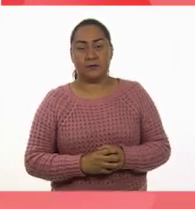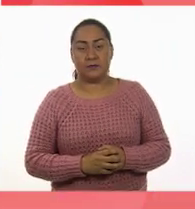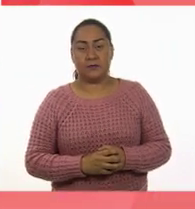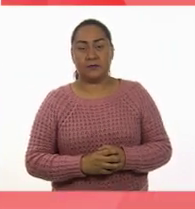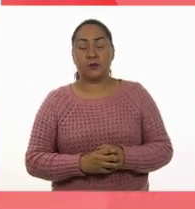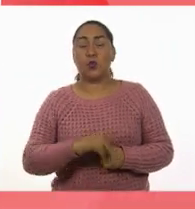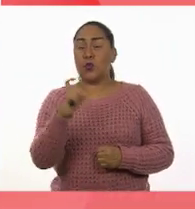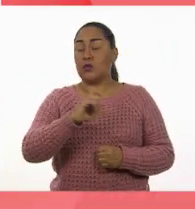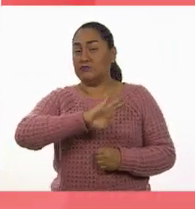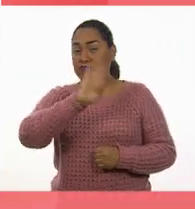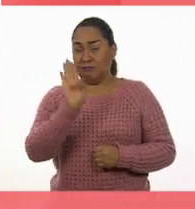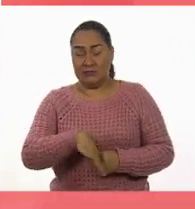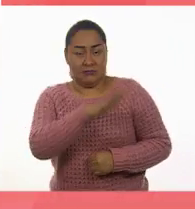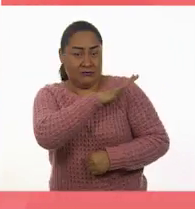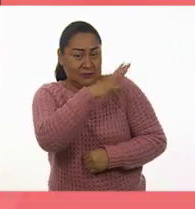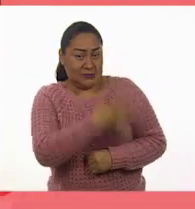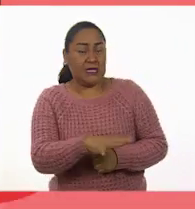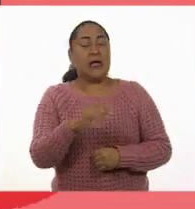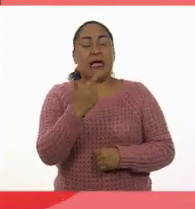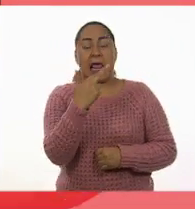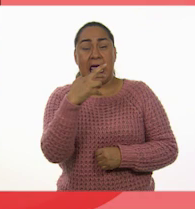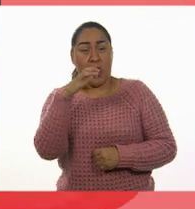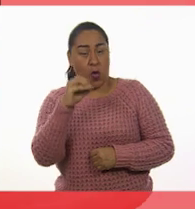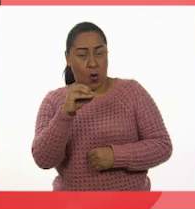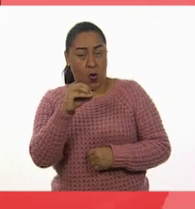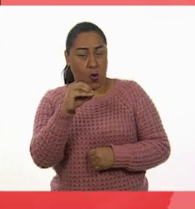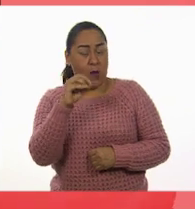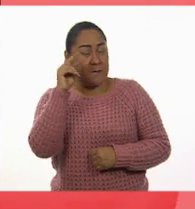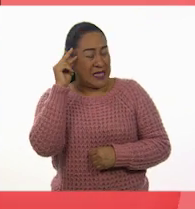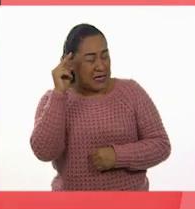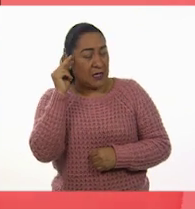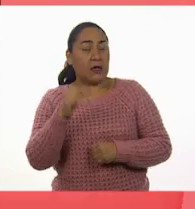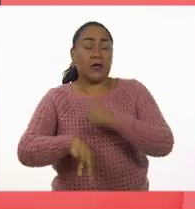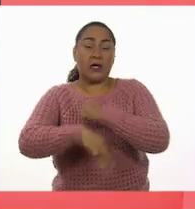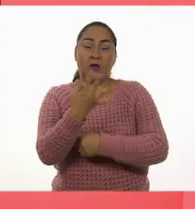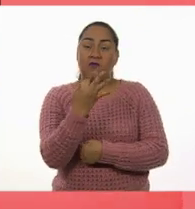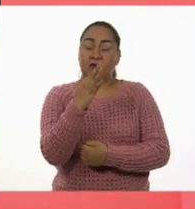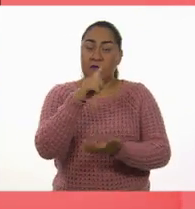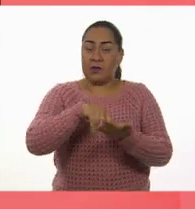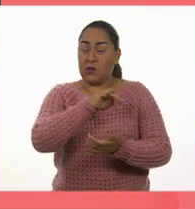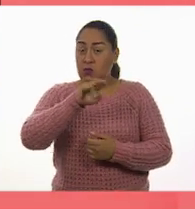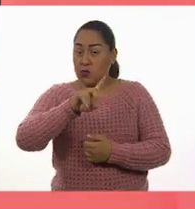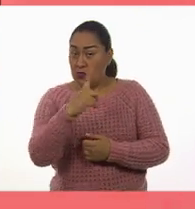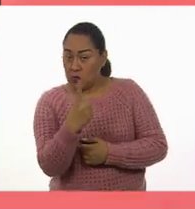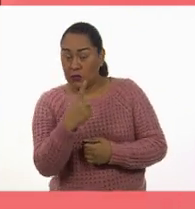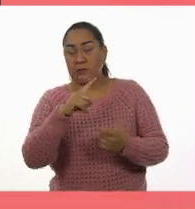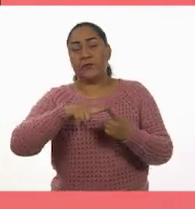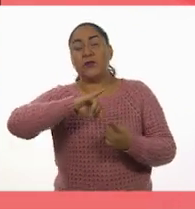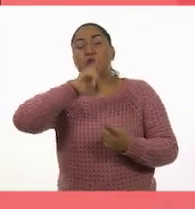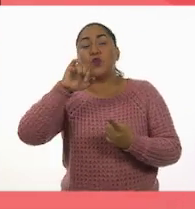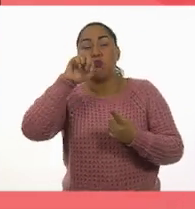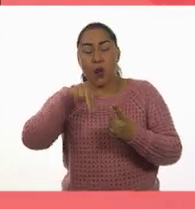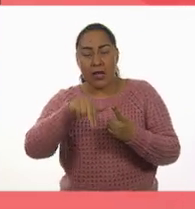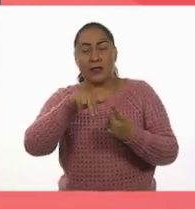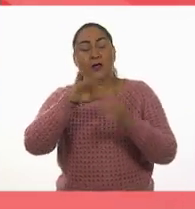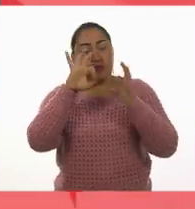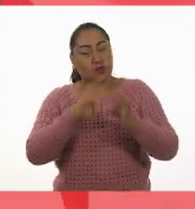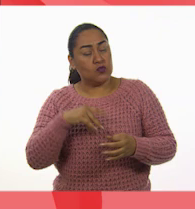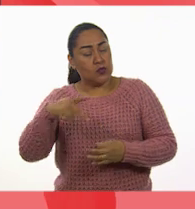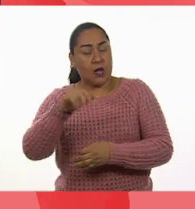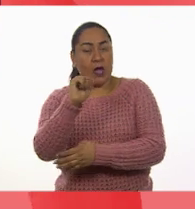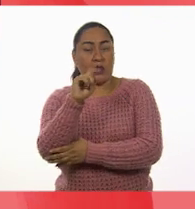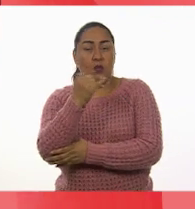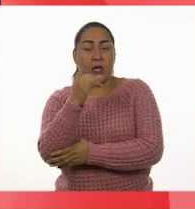A la muerte del general Vicente Guerrero, el 14 de febrero de 1931, Juan Álvarez Hurtado, oriundo de